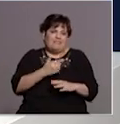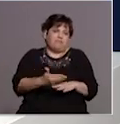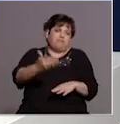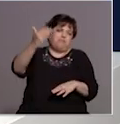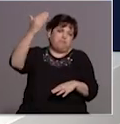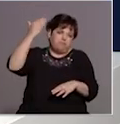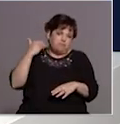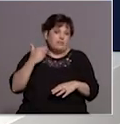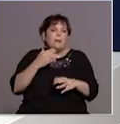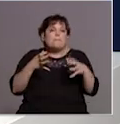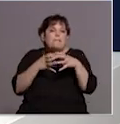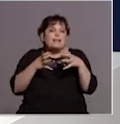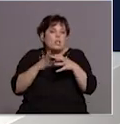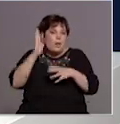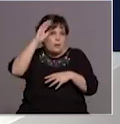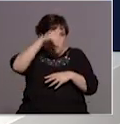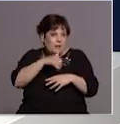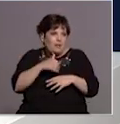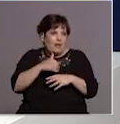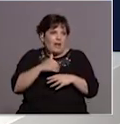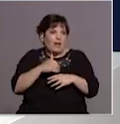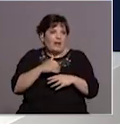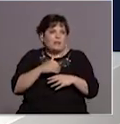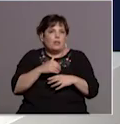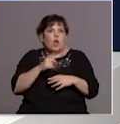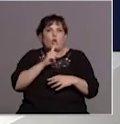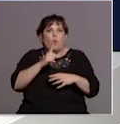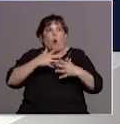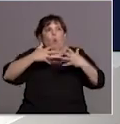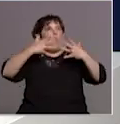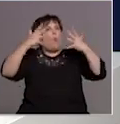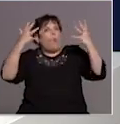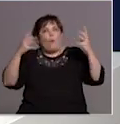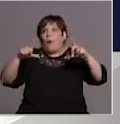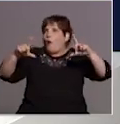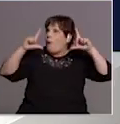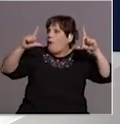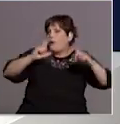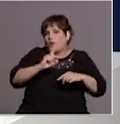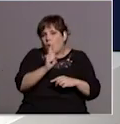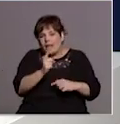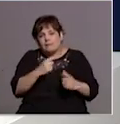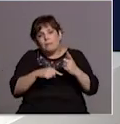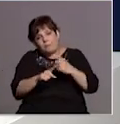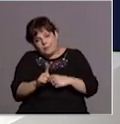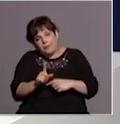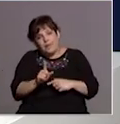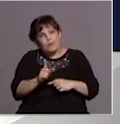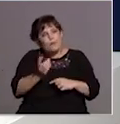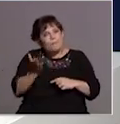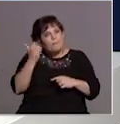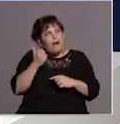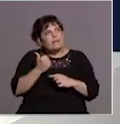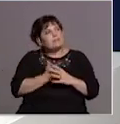de las viejas raíces del partido republicano sin ser una figura descollante en su partido tiene mucho más